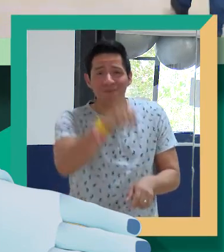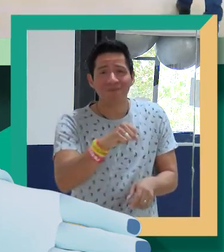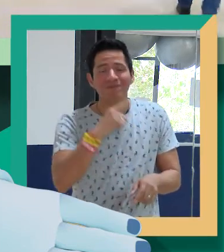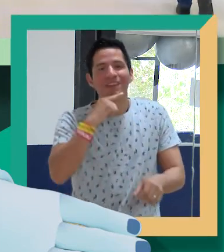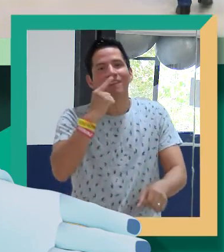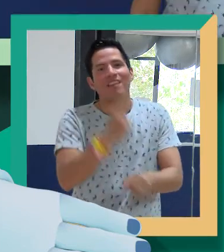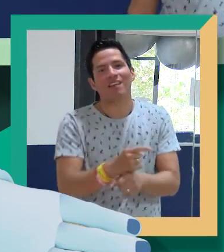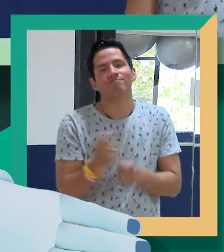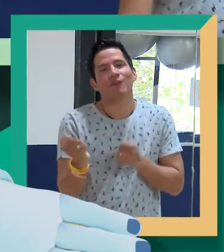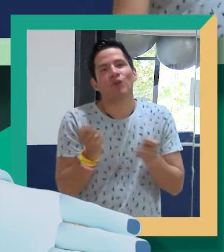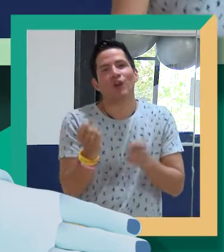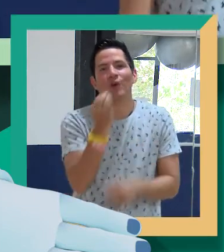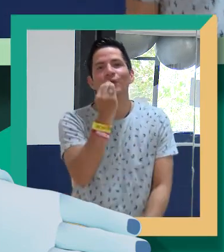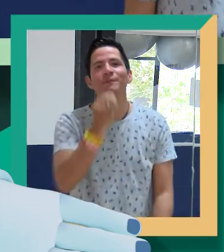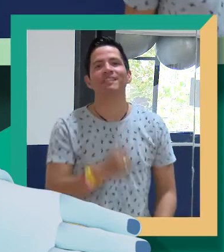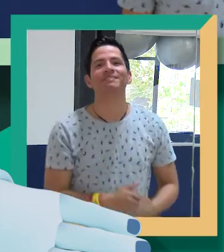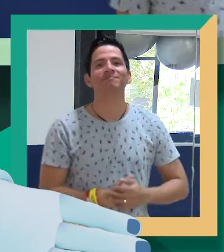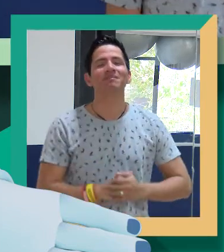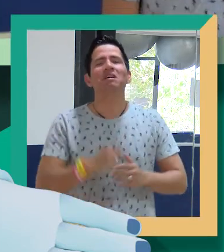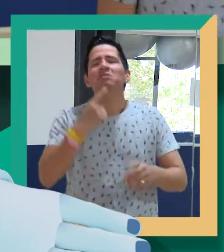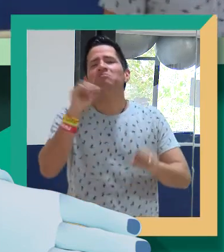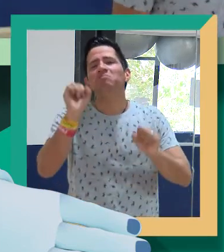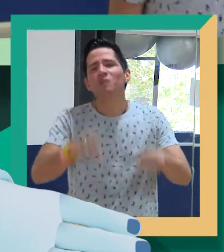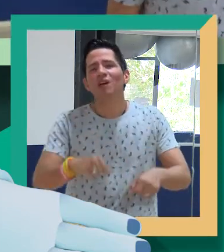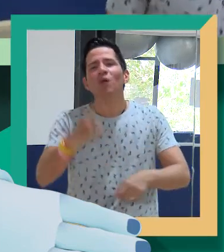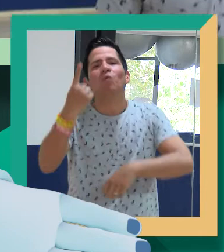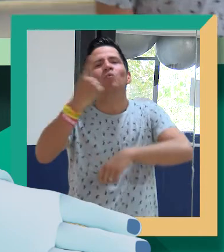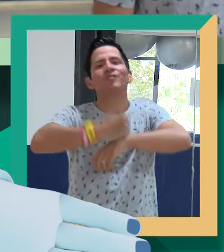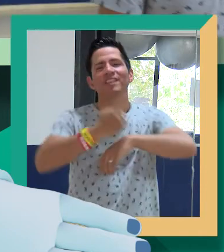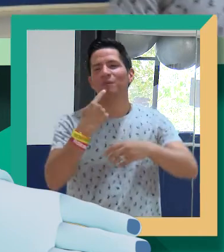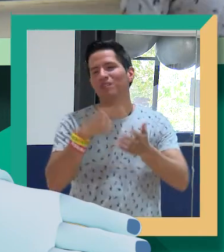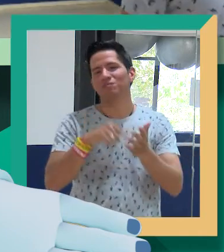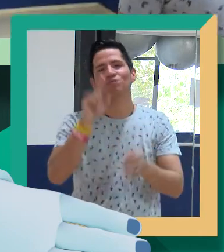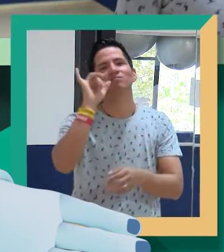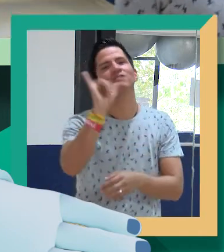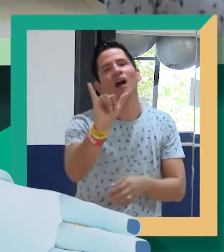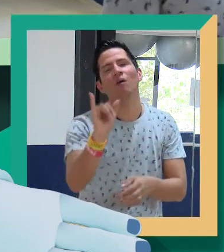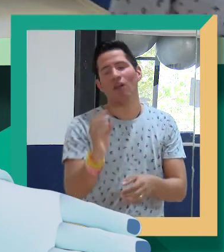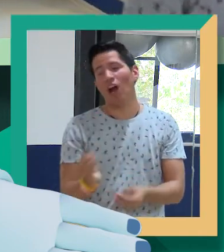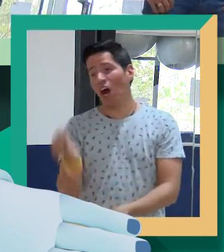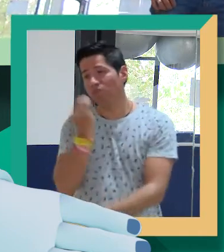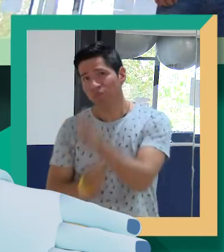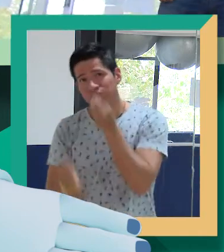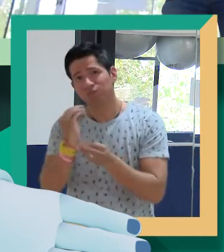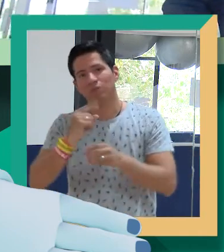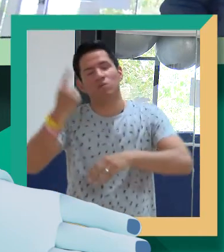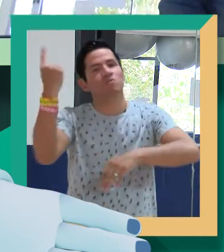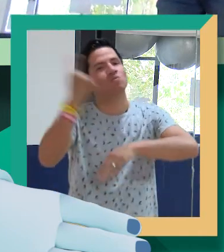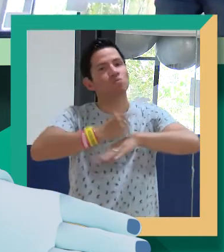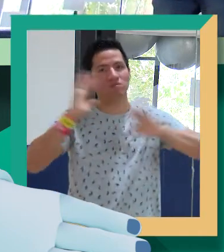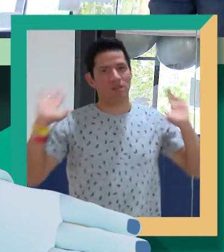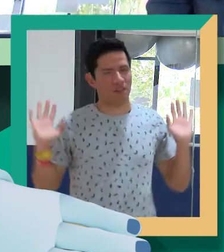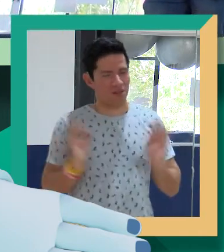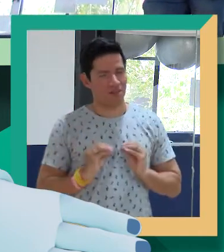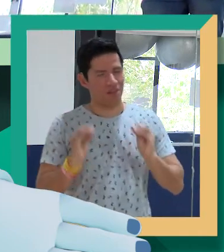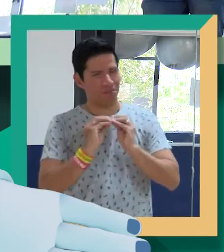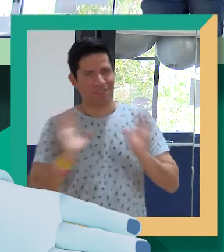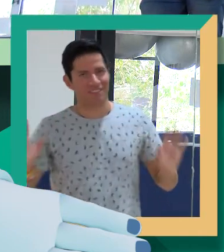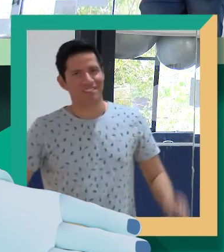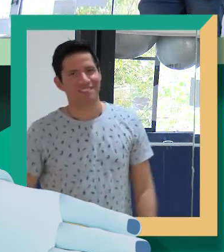imagen. Tal vez un día en la semana, un sábado por ejemplo, peco por así decirlo.